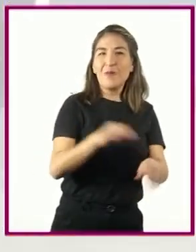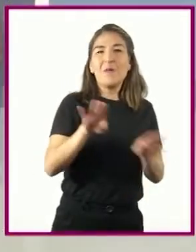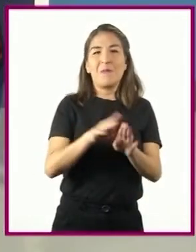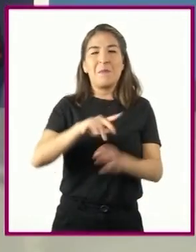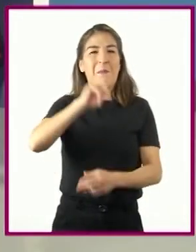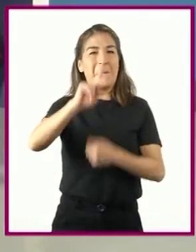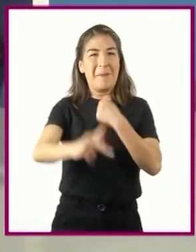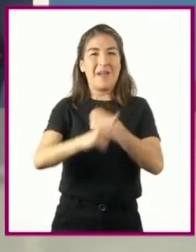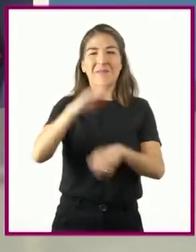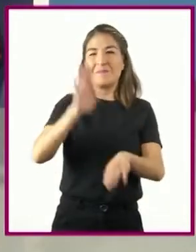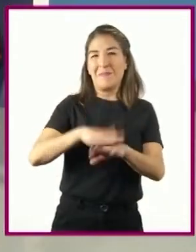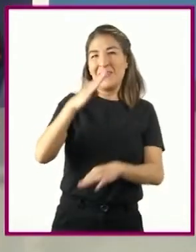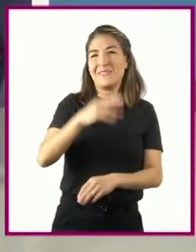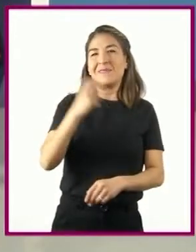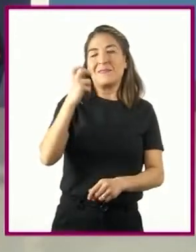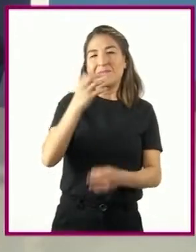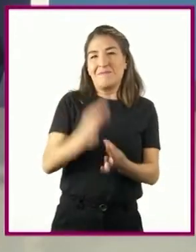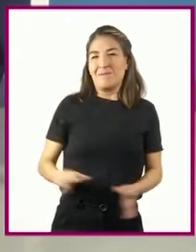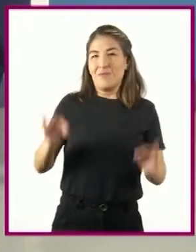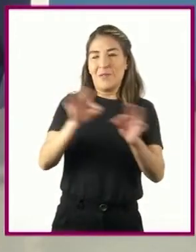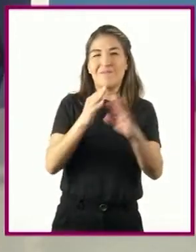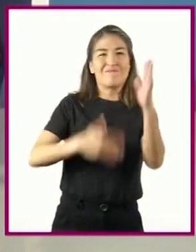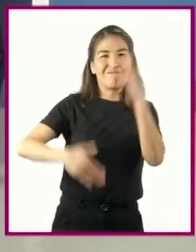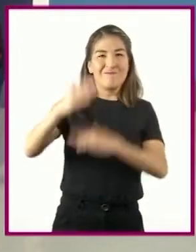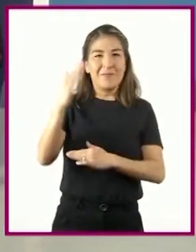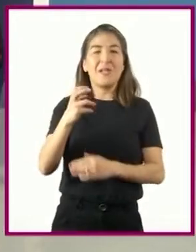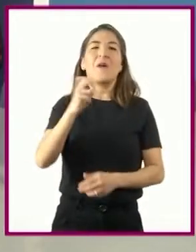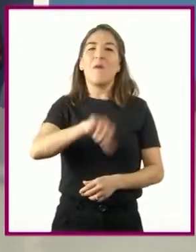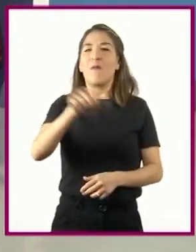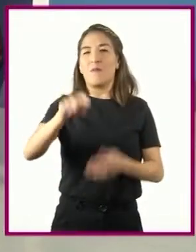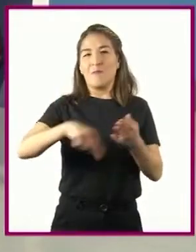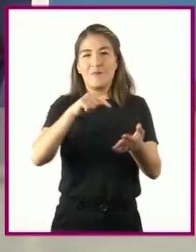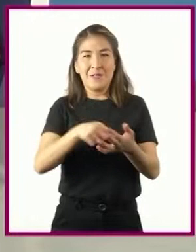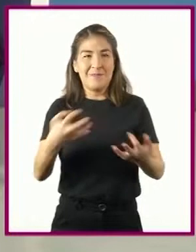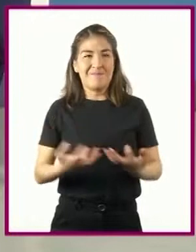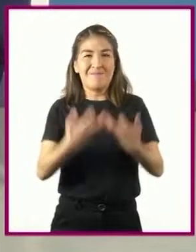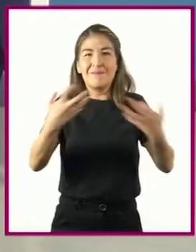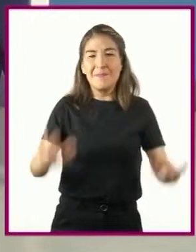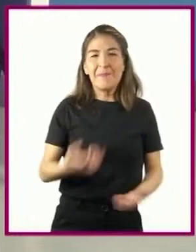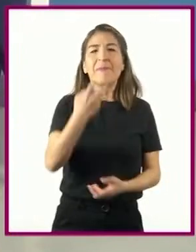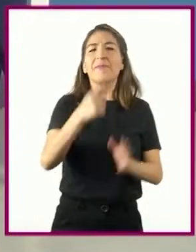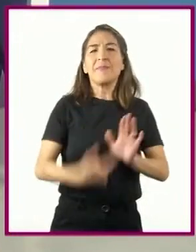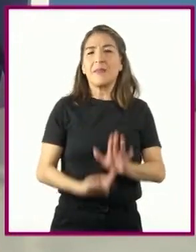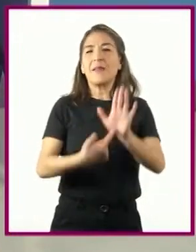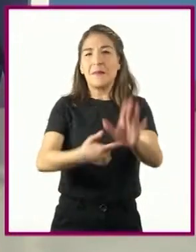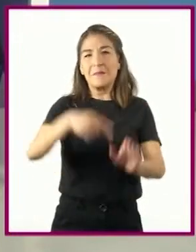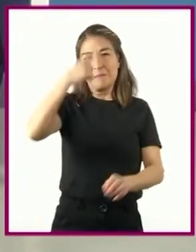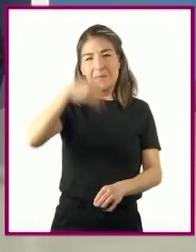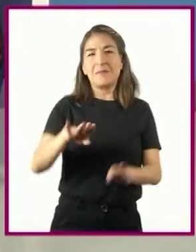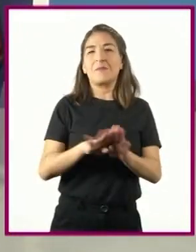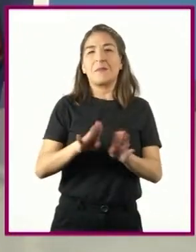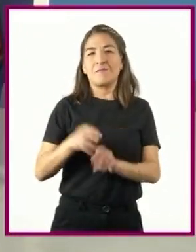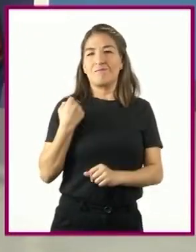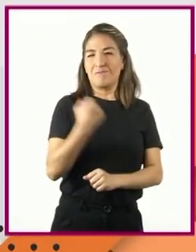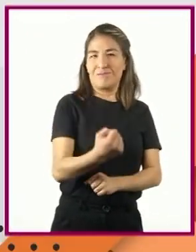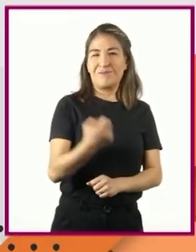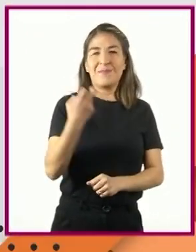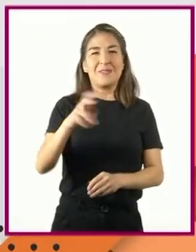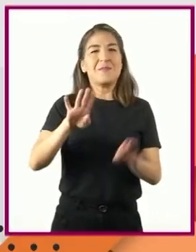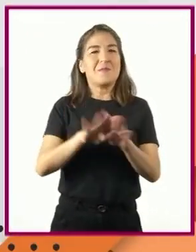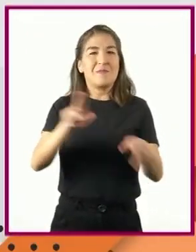potencias, que dominaban otros territorios, como una muestra de su fortaleza como